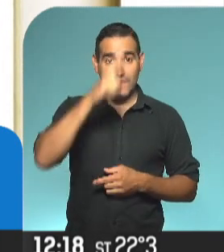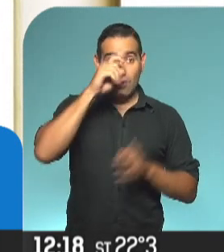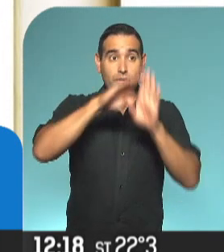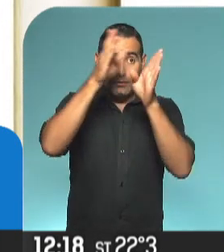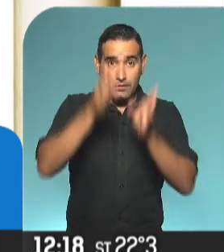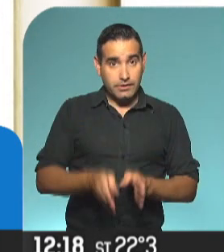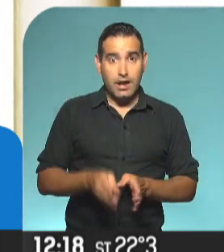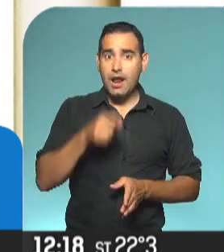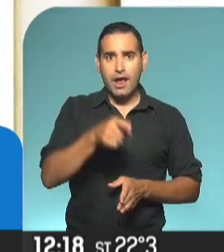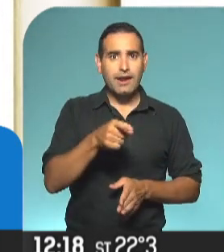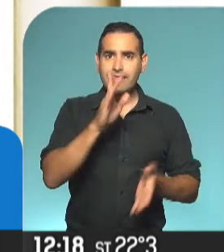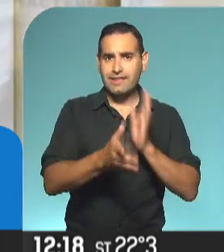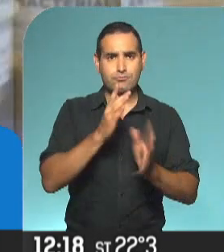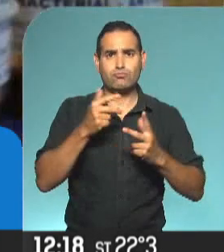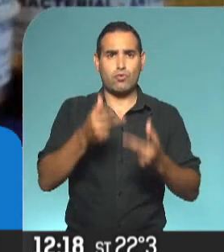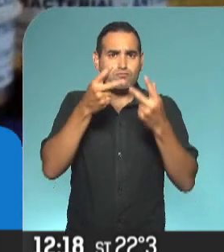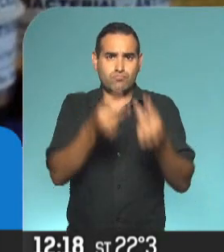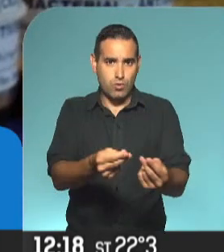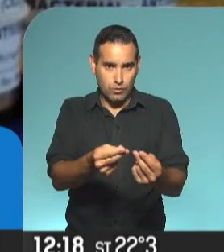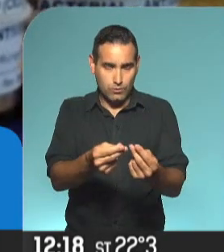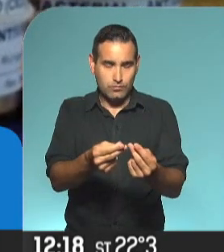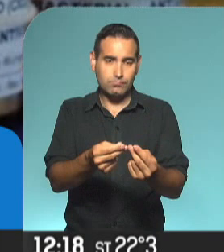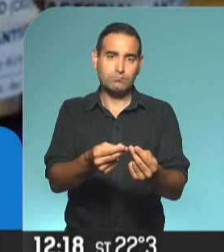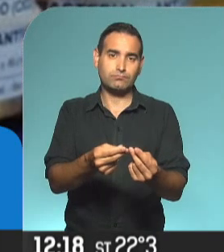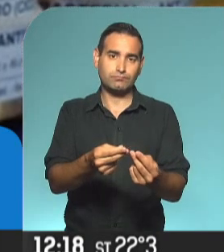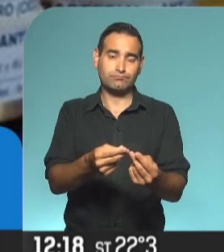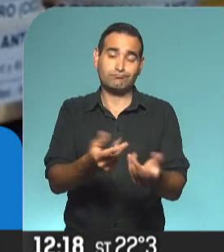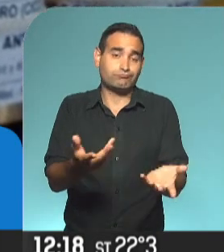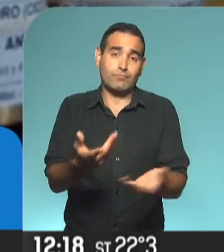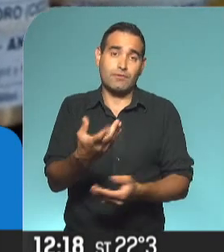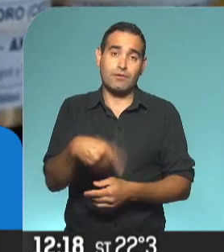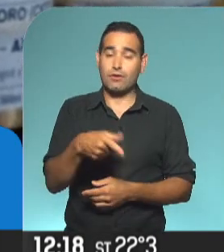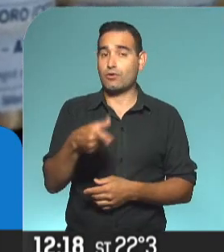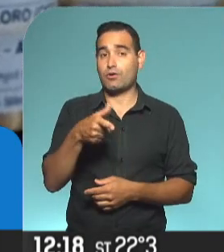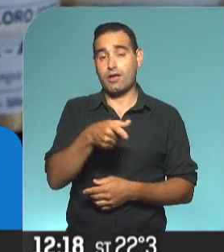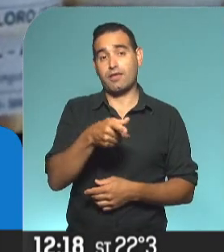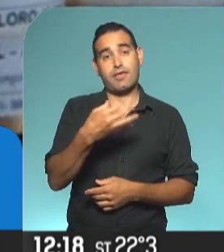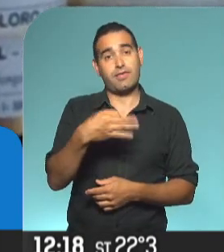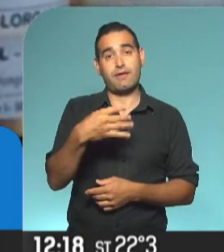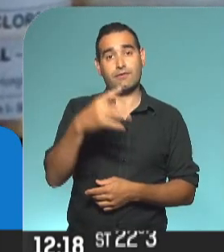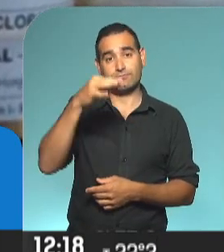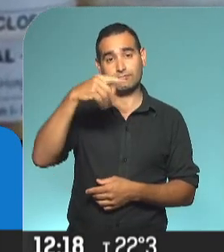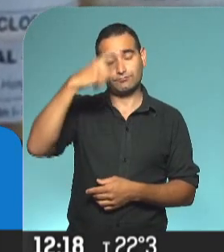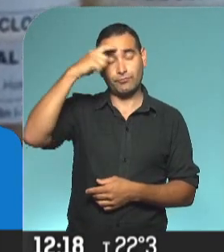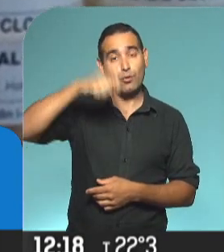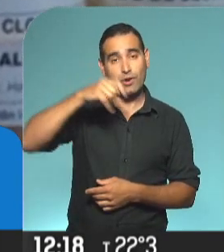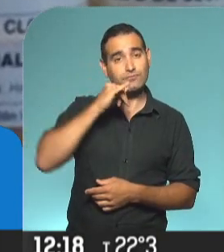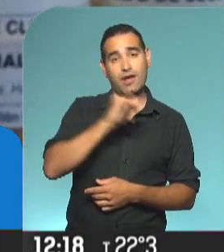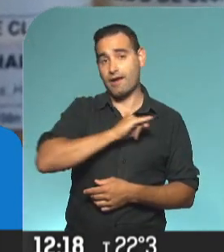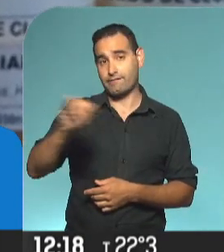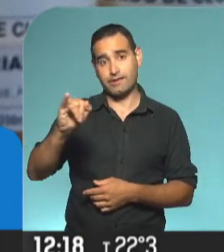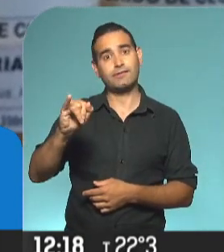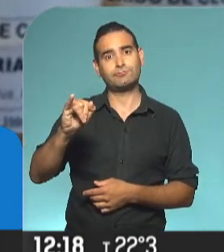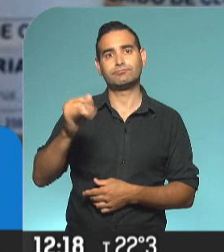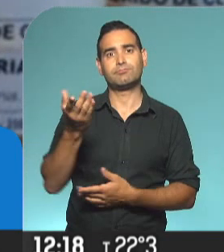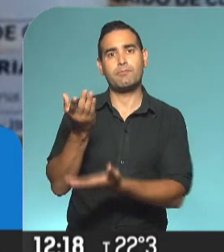Otamendi se negó a hacer la práctica médica y el doctor Buranelo tuvo que ampliar el recurso de amparo a efectos de requerir